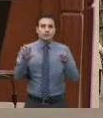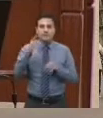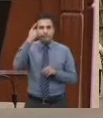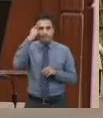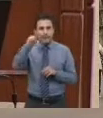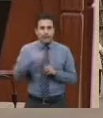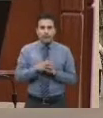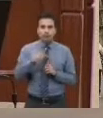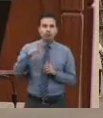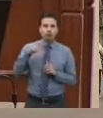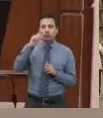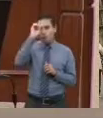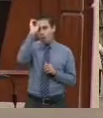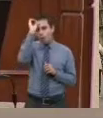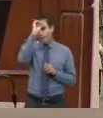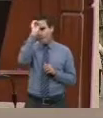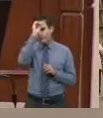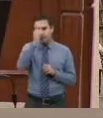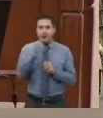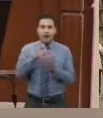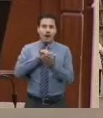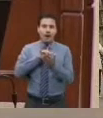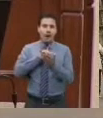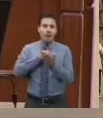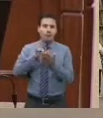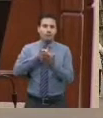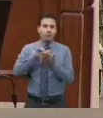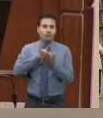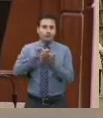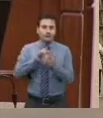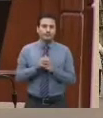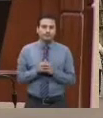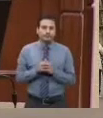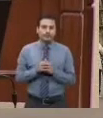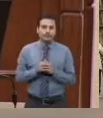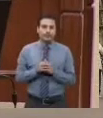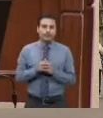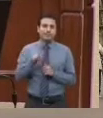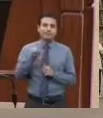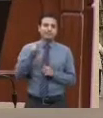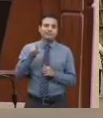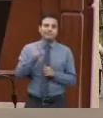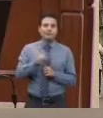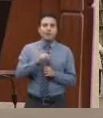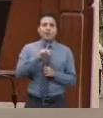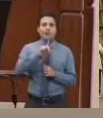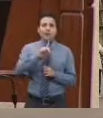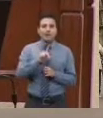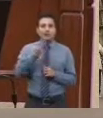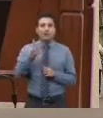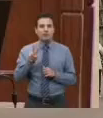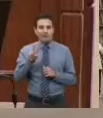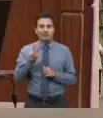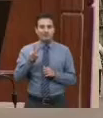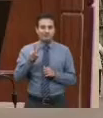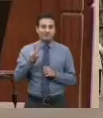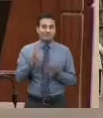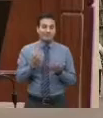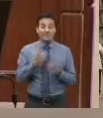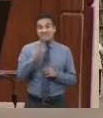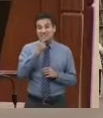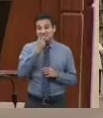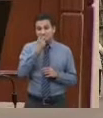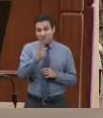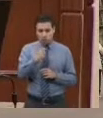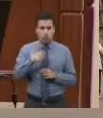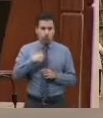externar posicionamientos de respaldo, apoyo, promoción o simpatía a las propuestas de campaña del Partido Verde y señalaron que votarían